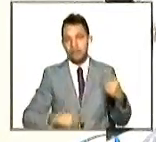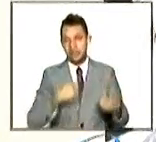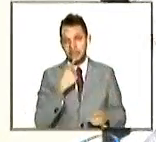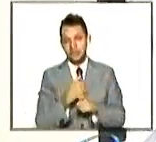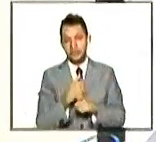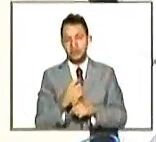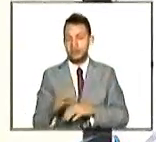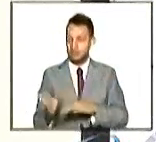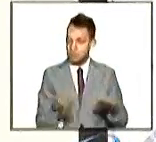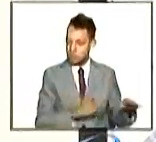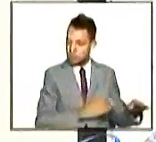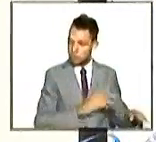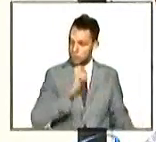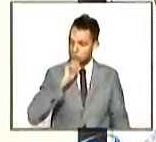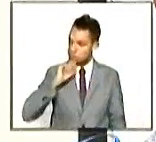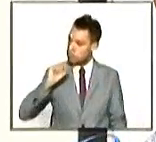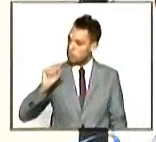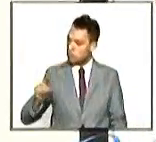¿Y